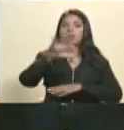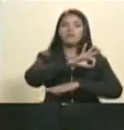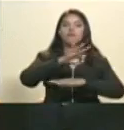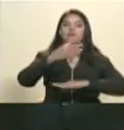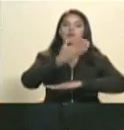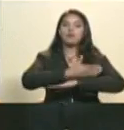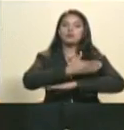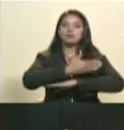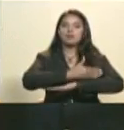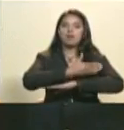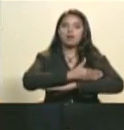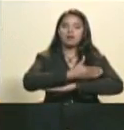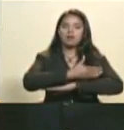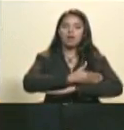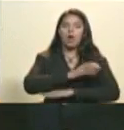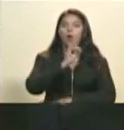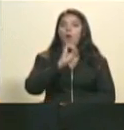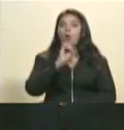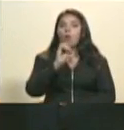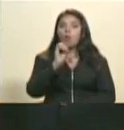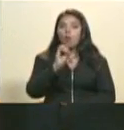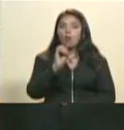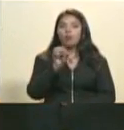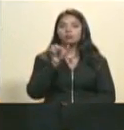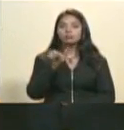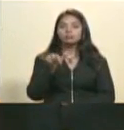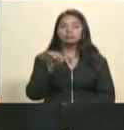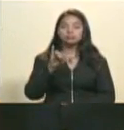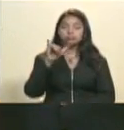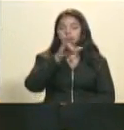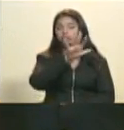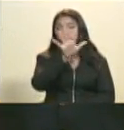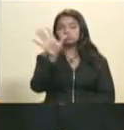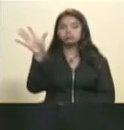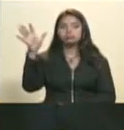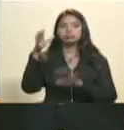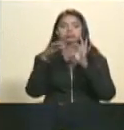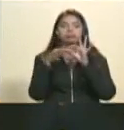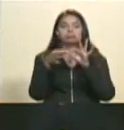fronteras, con nuestra presencia en nuestro espacio aéreo soberano.